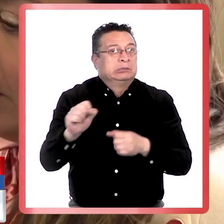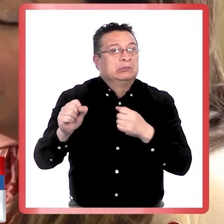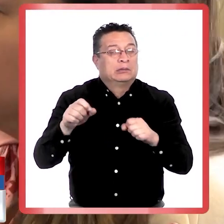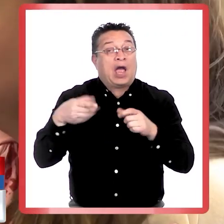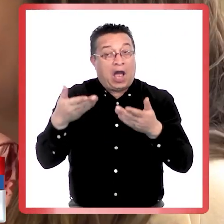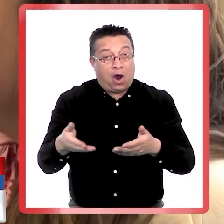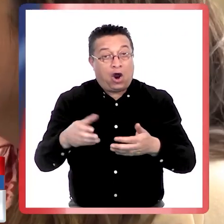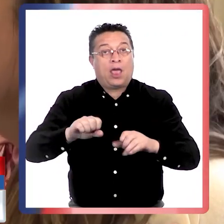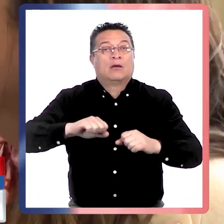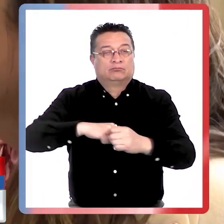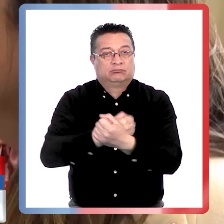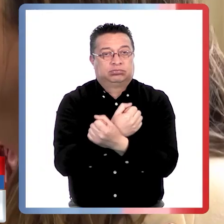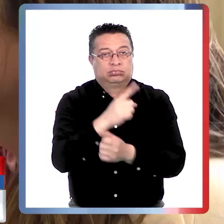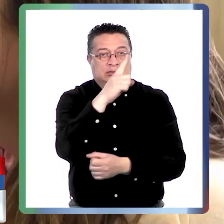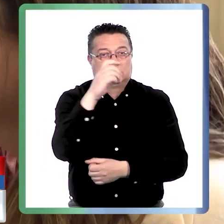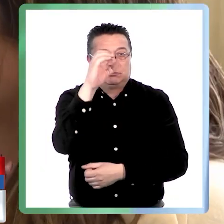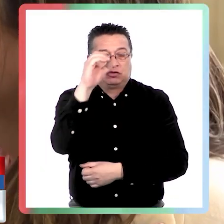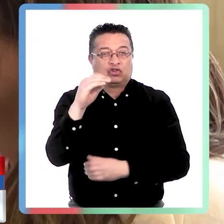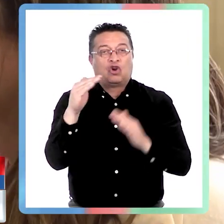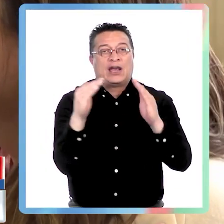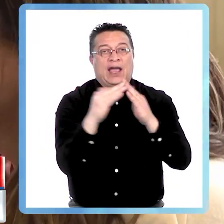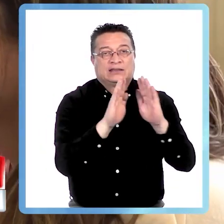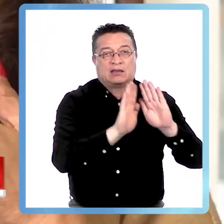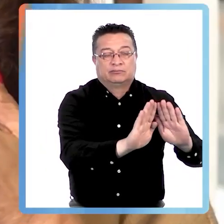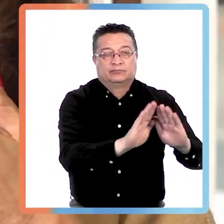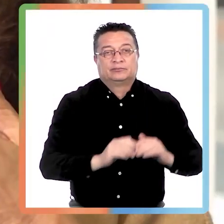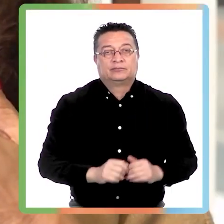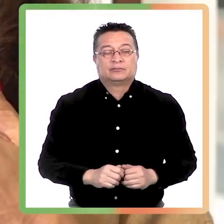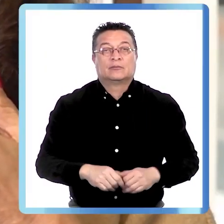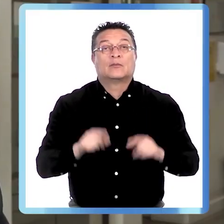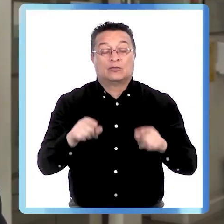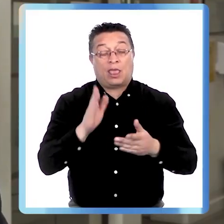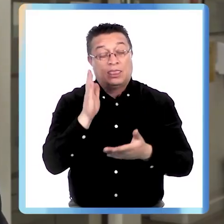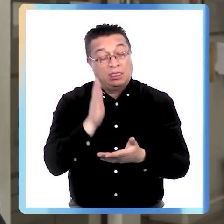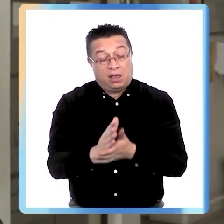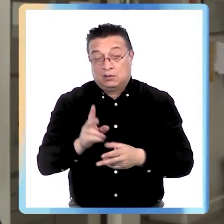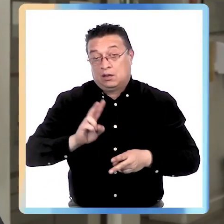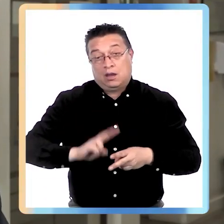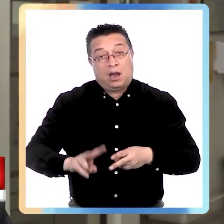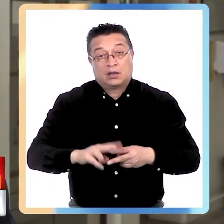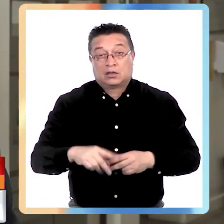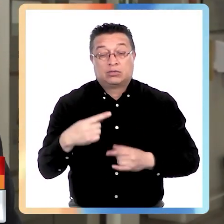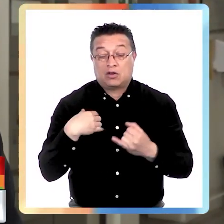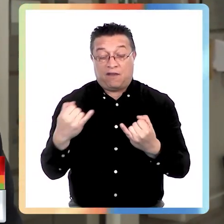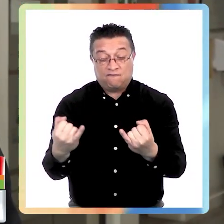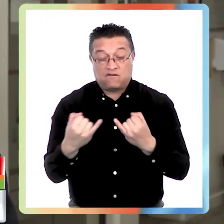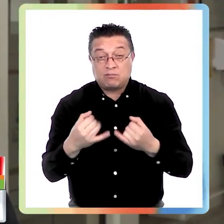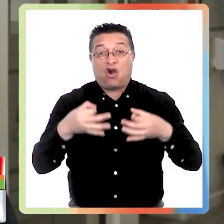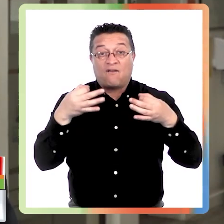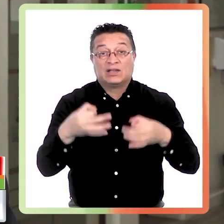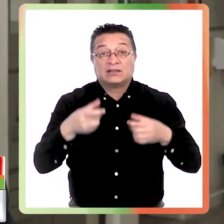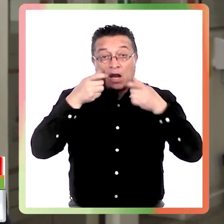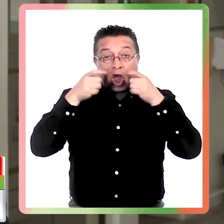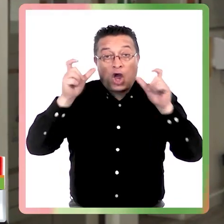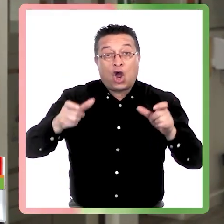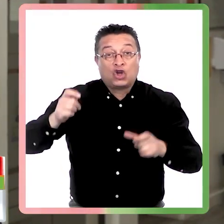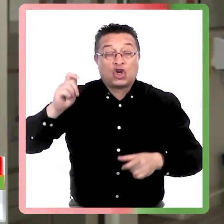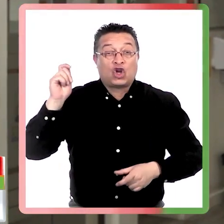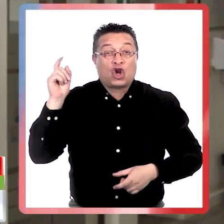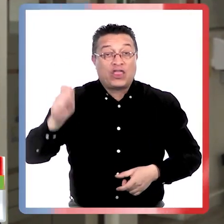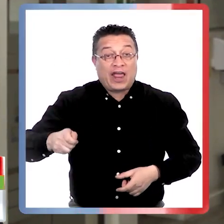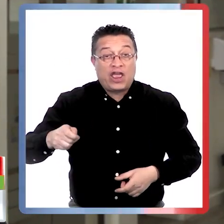que actualmente está con arresto domiciliario total. Nosotros hemos hecho lo que teníamos que hacer. Ante un informe oficial de